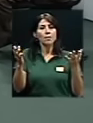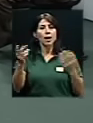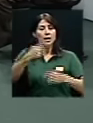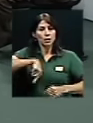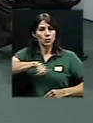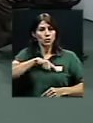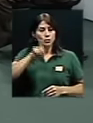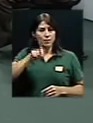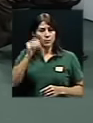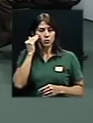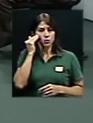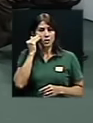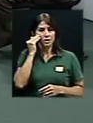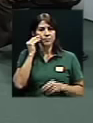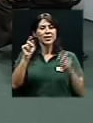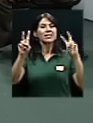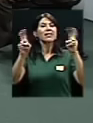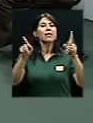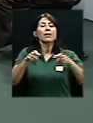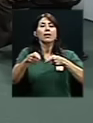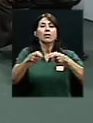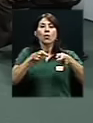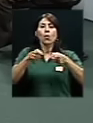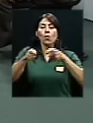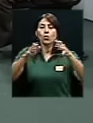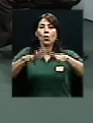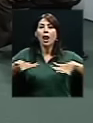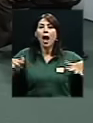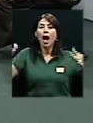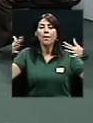que conocer, es el tema del control ambiental, porque